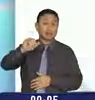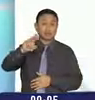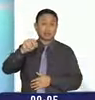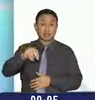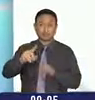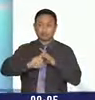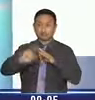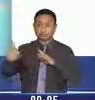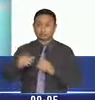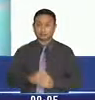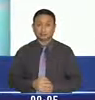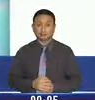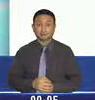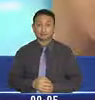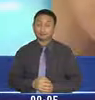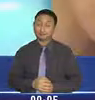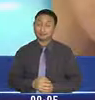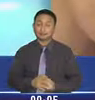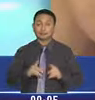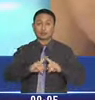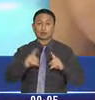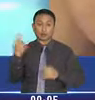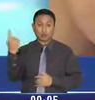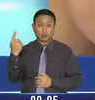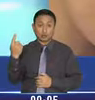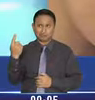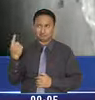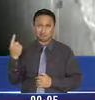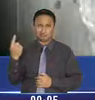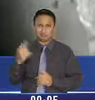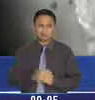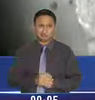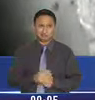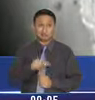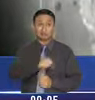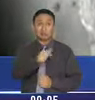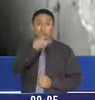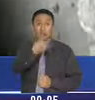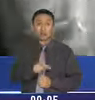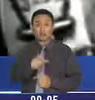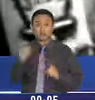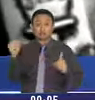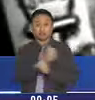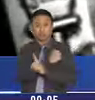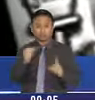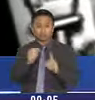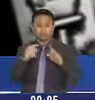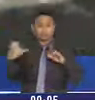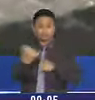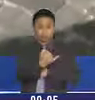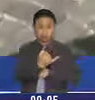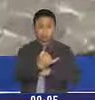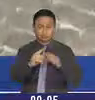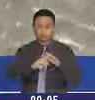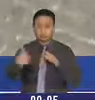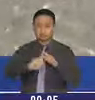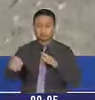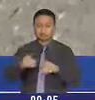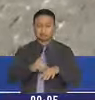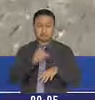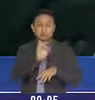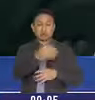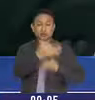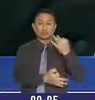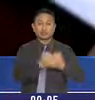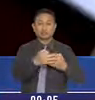sigue prófugo. Sin embargo, no es el único. Agresores y violadores de mujeres huyen del país dejando los casos en